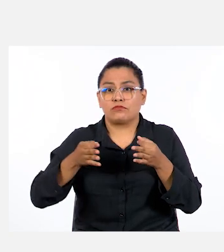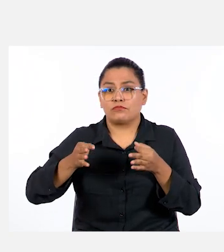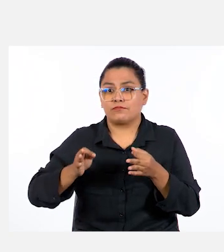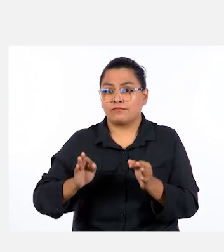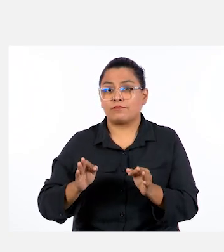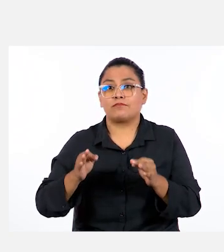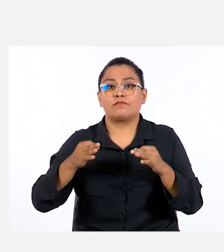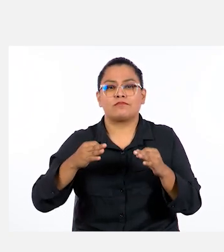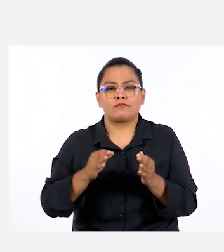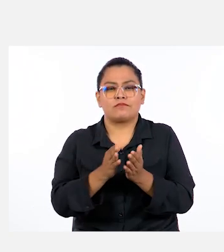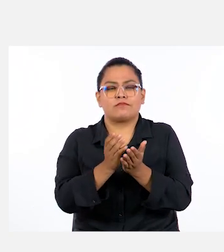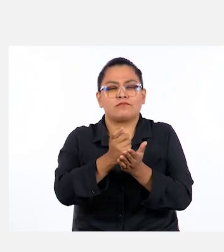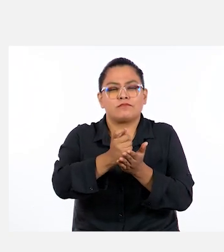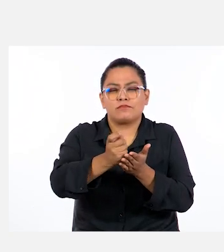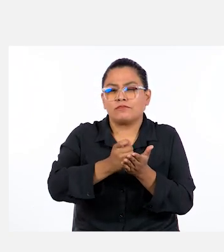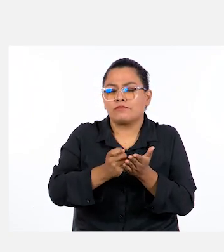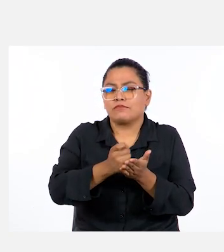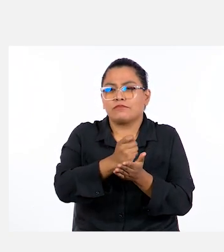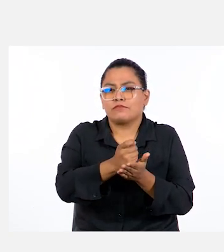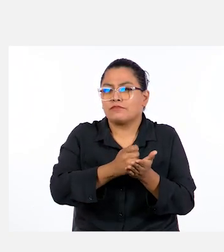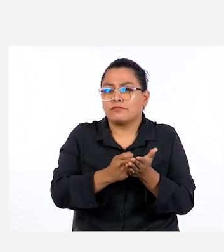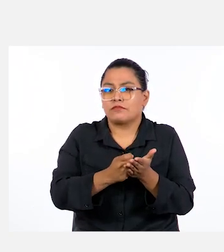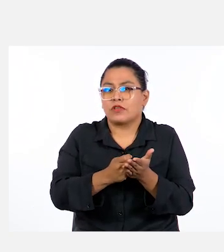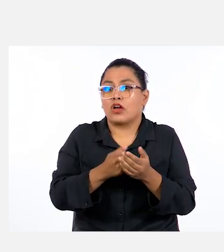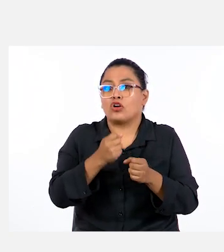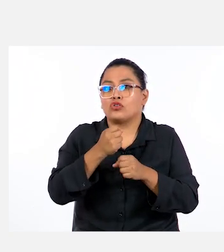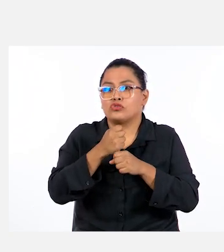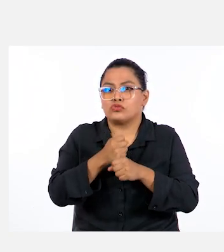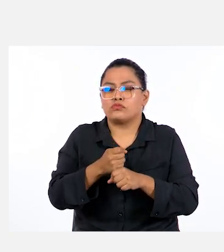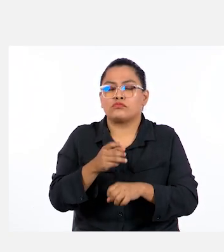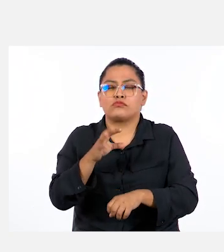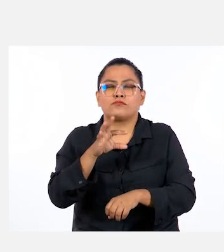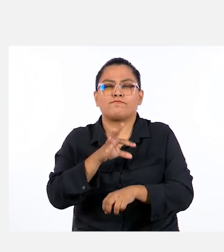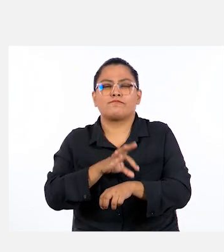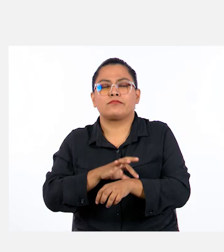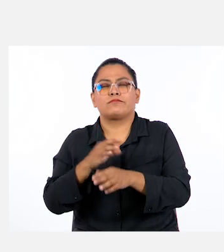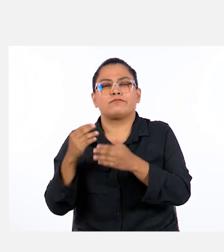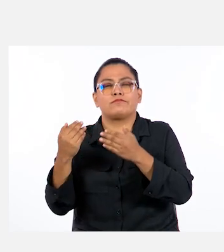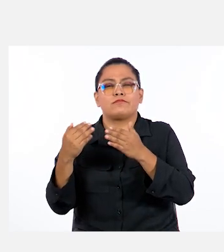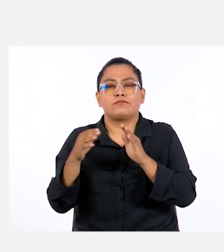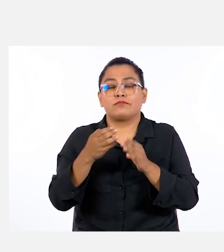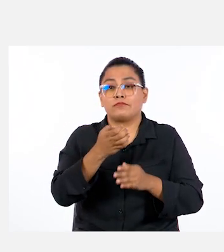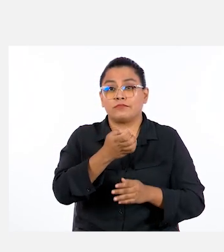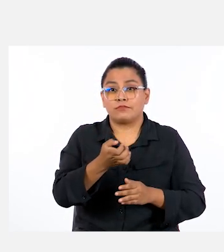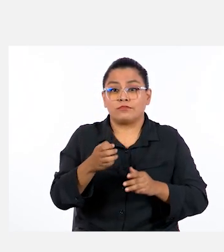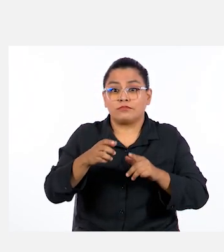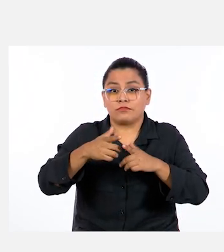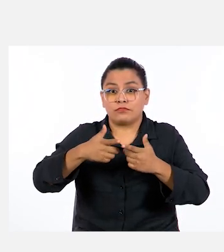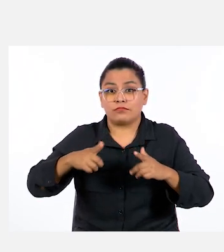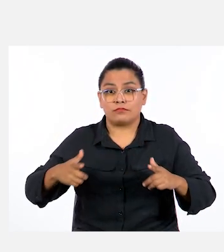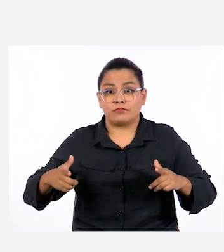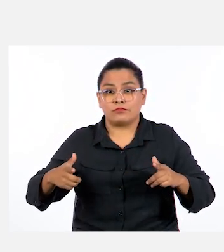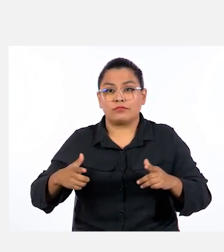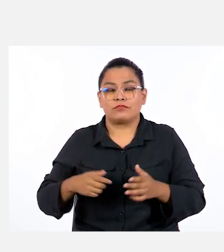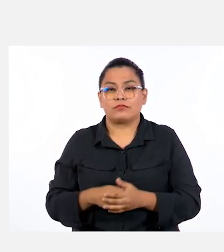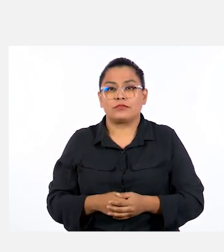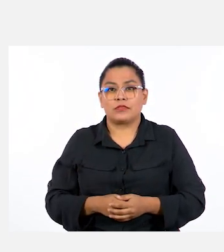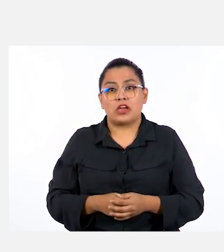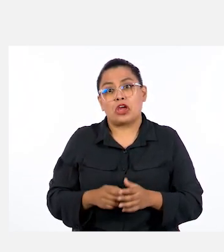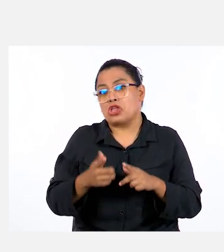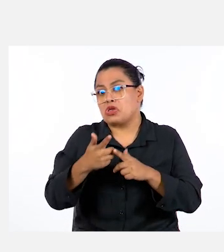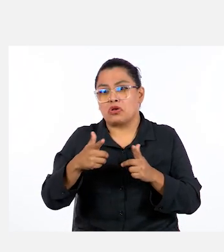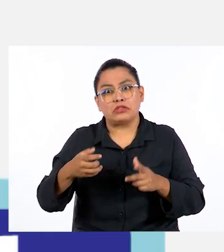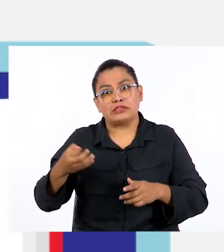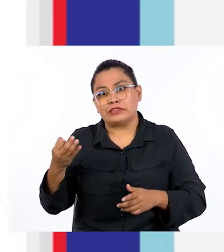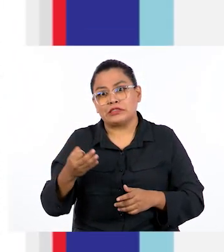grado, asegurando una experiencia diversa de elementos lingüísticos y extralingüísticos propios de la